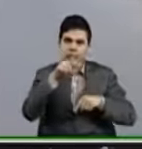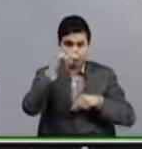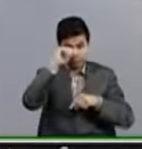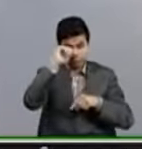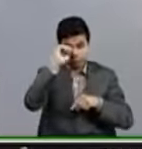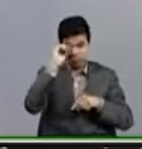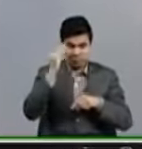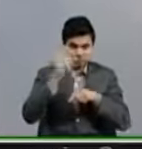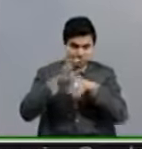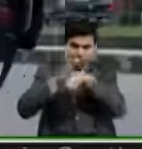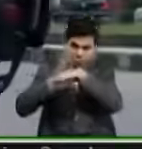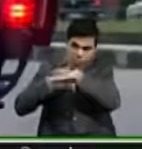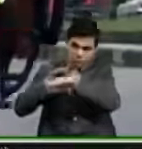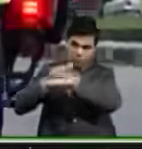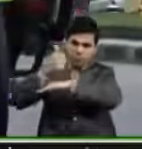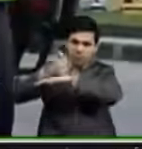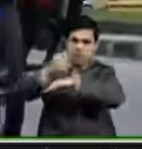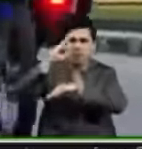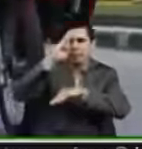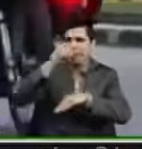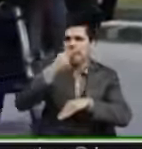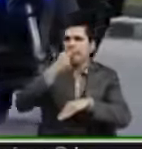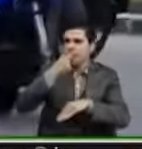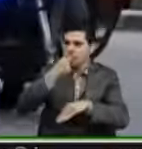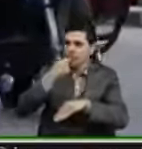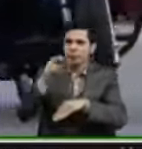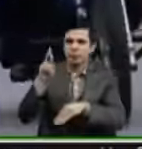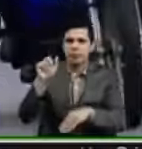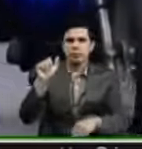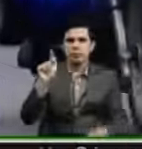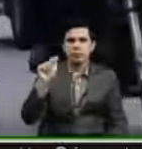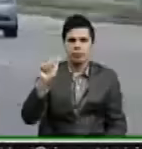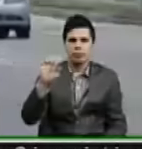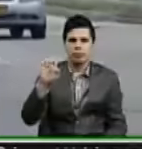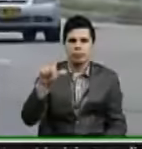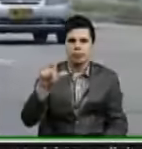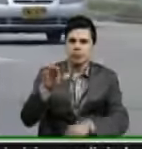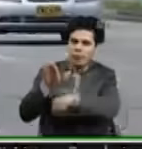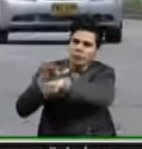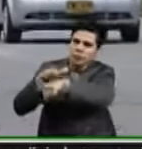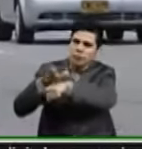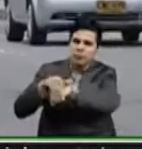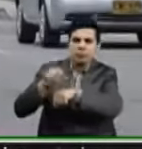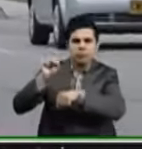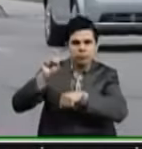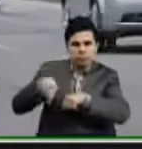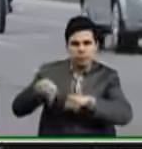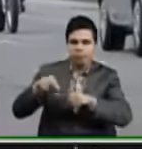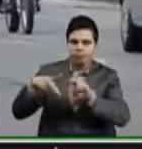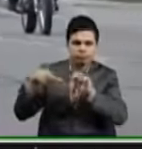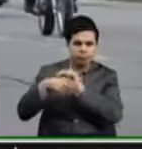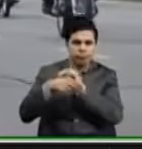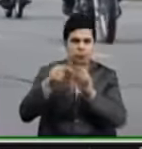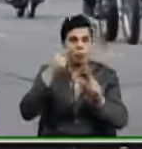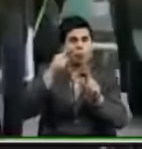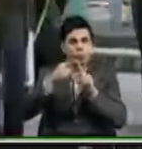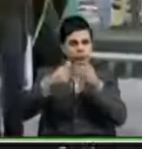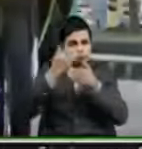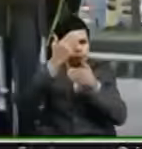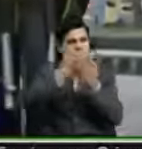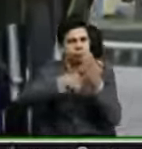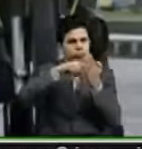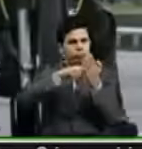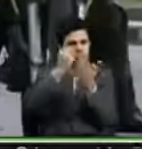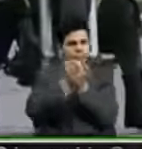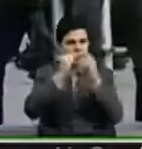Borges Pedraza, le solicitó al director de tránsito municipal, Rafael Horacio Núñez La Torre, que procediera a suspender la apertura del proceso